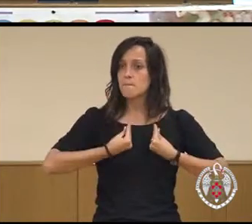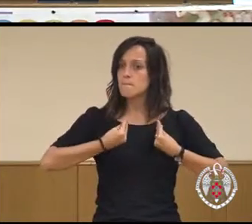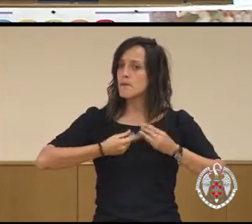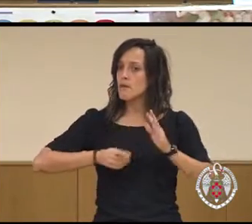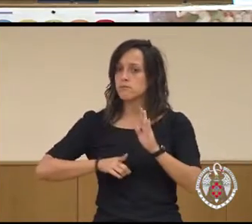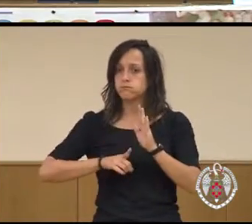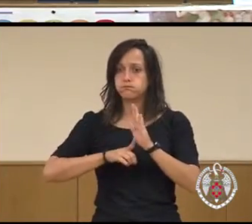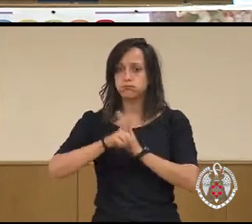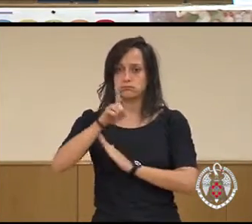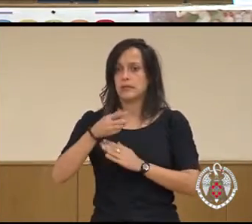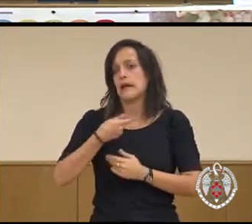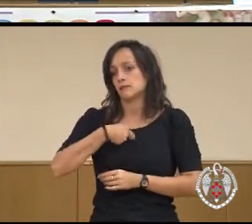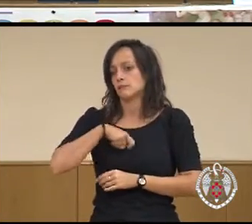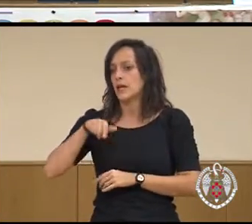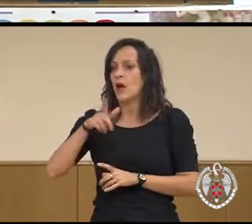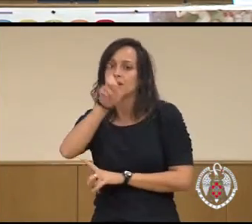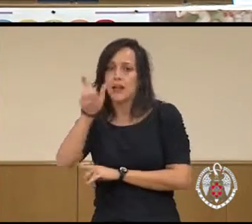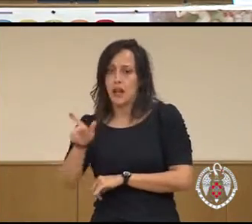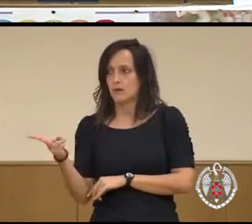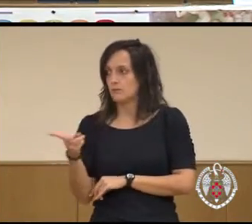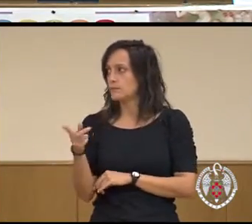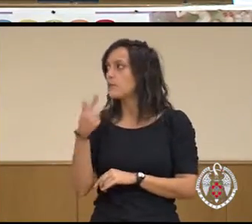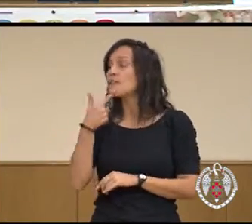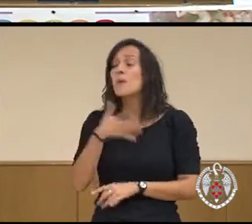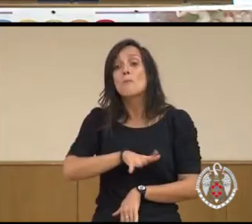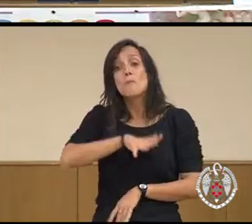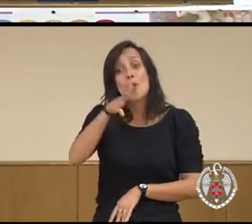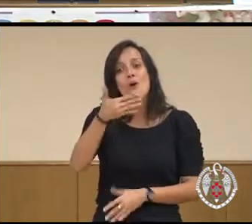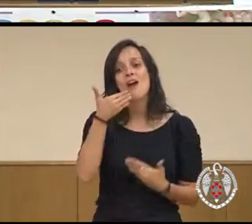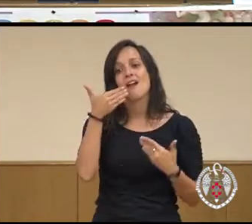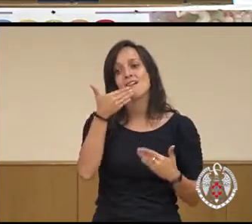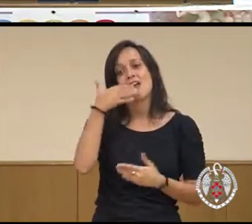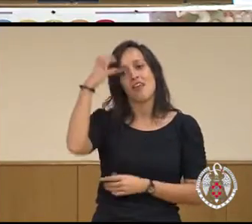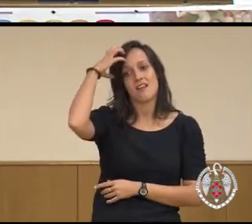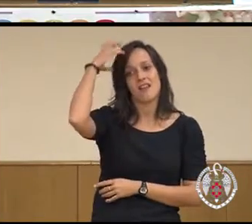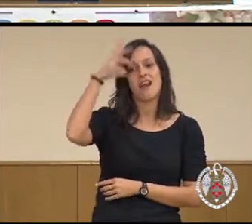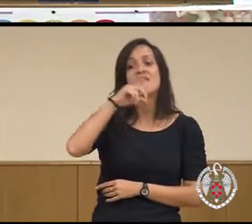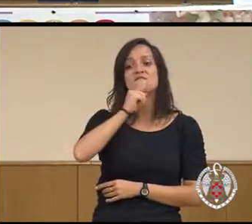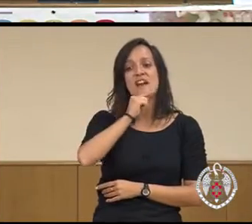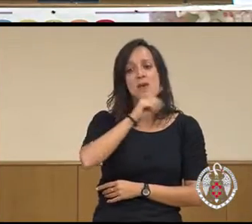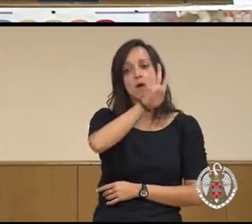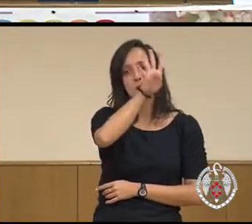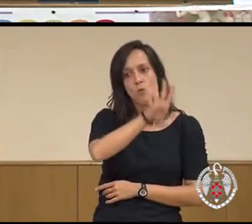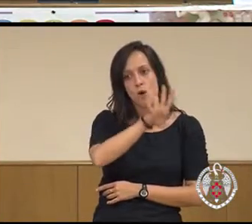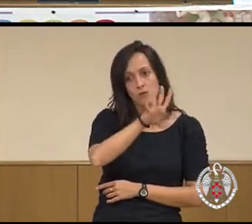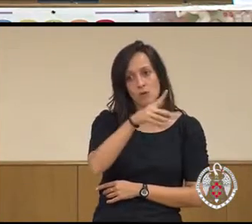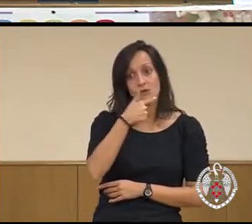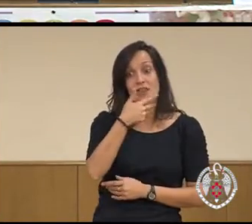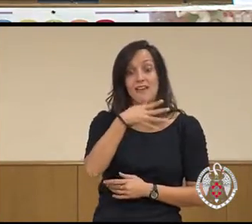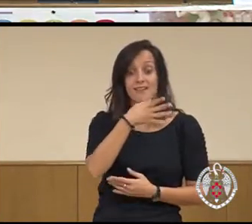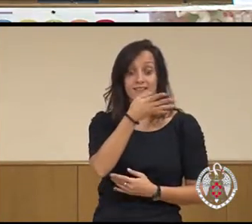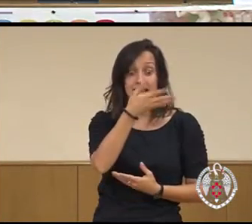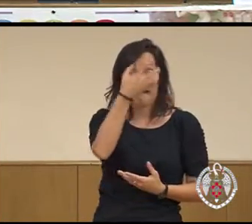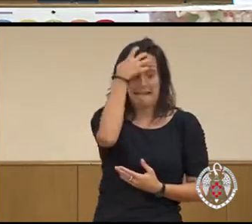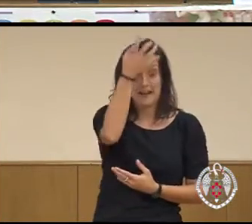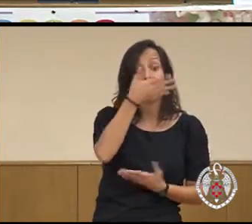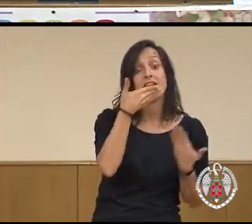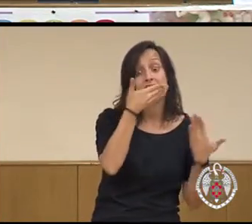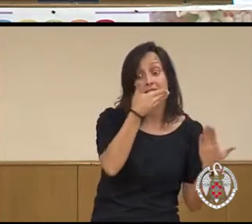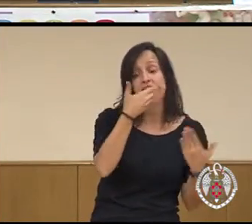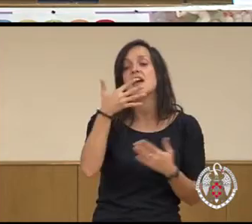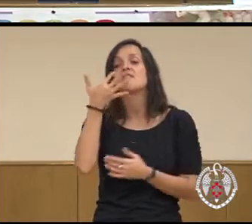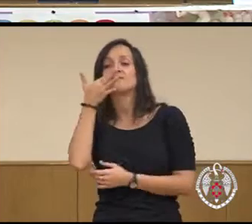Velázquez. ¿Por qué? La respuesta es Felipe IV. Por Felipe IV conocemos a Velázquez y por Velázquez conocemos a Felipe IV.